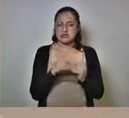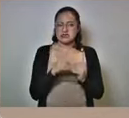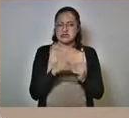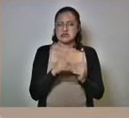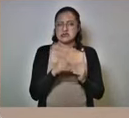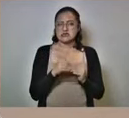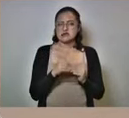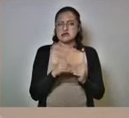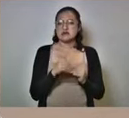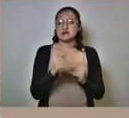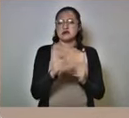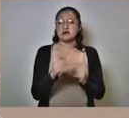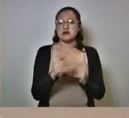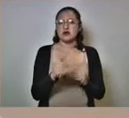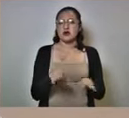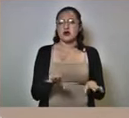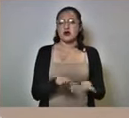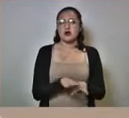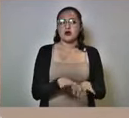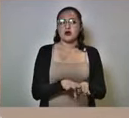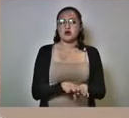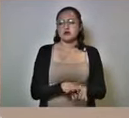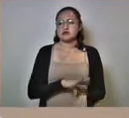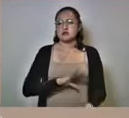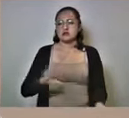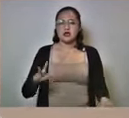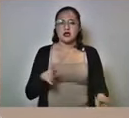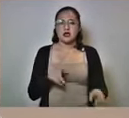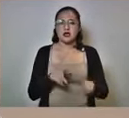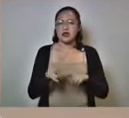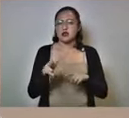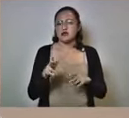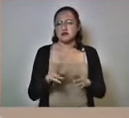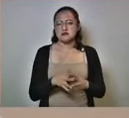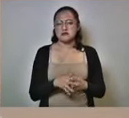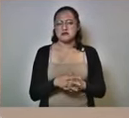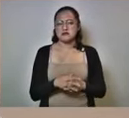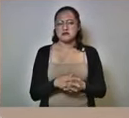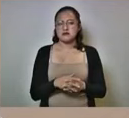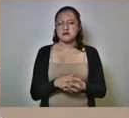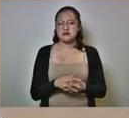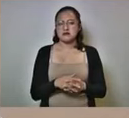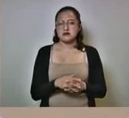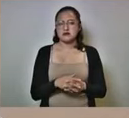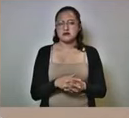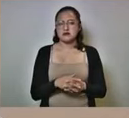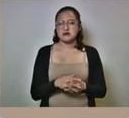la fecha de quiebre, ¿verdad? ¿Sí? La punta.